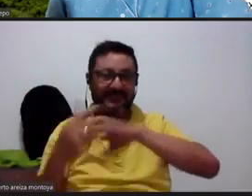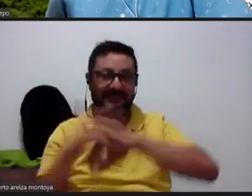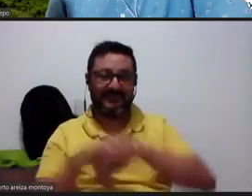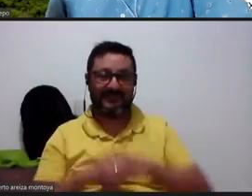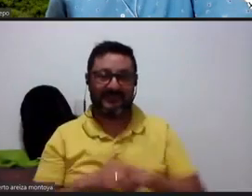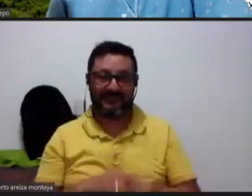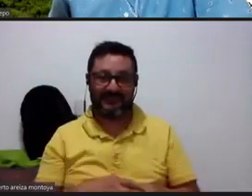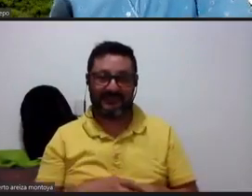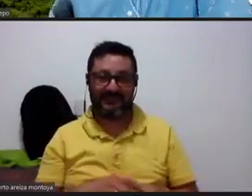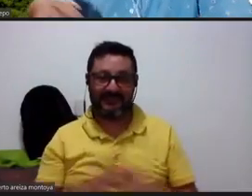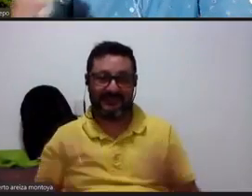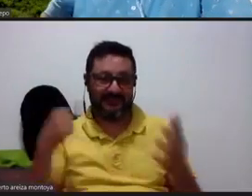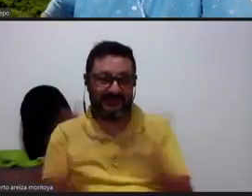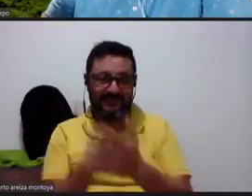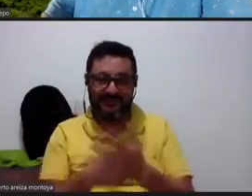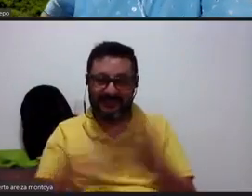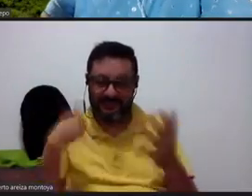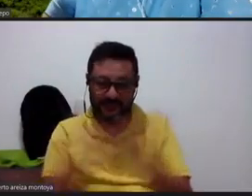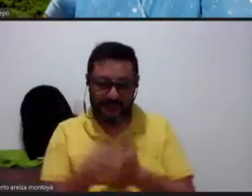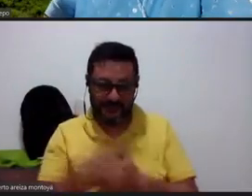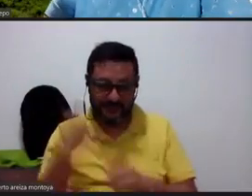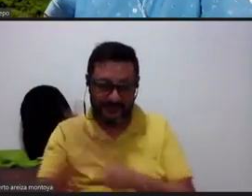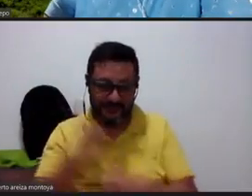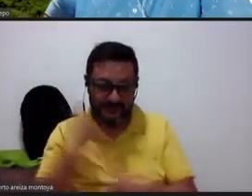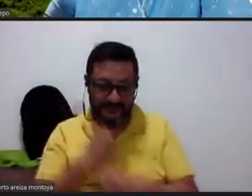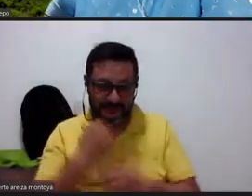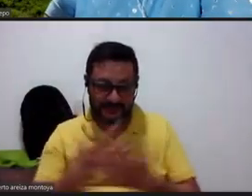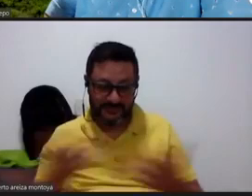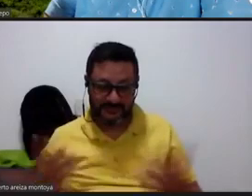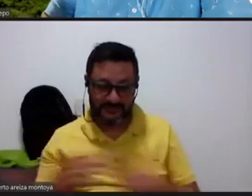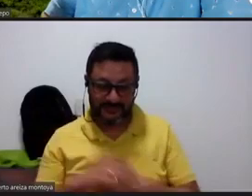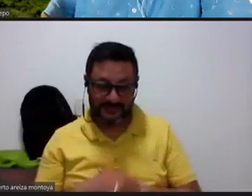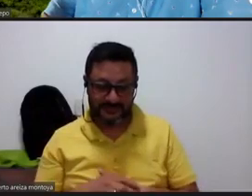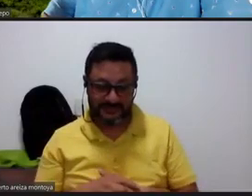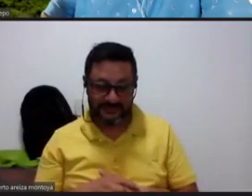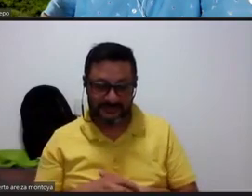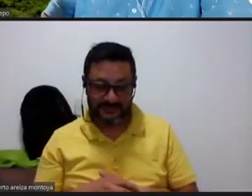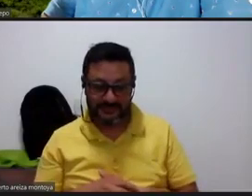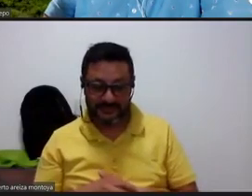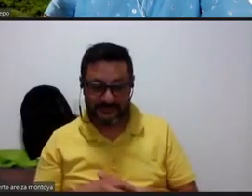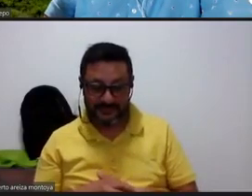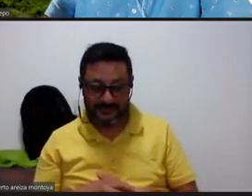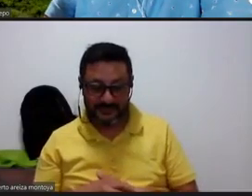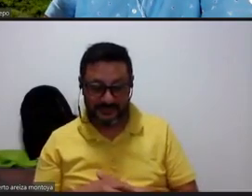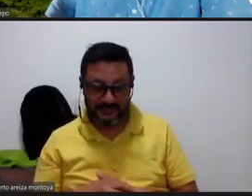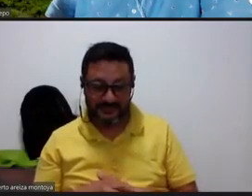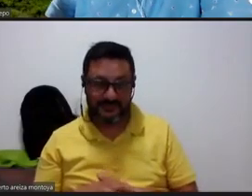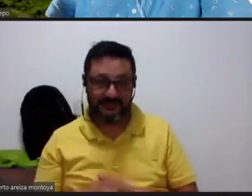muy duro. Y es ahí donde entra un papel fundamental la higiene deportiva.